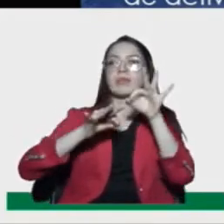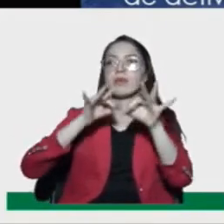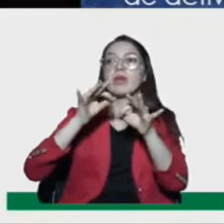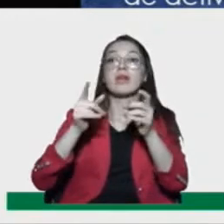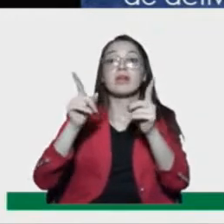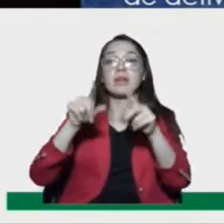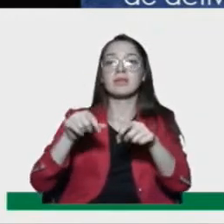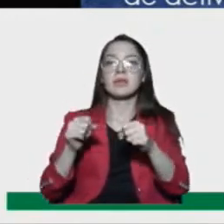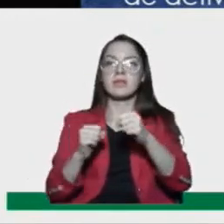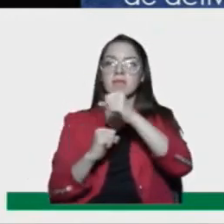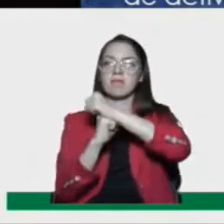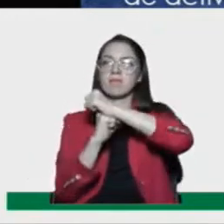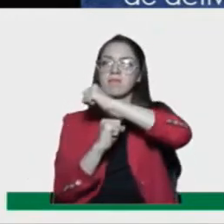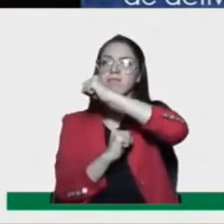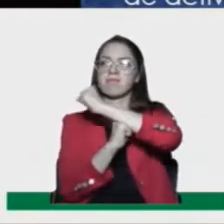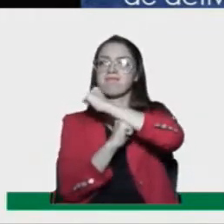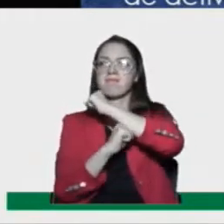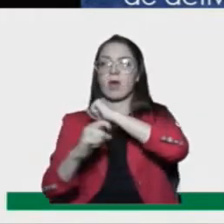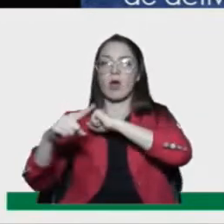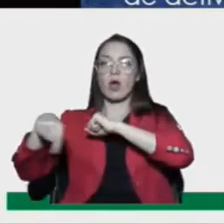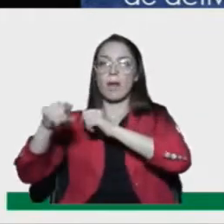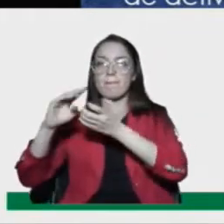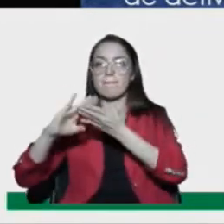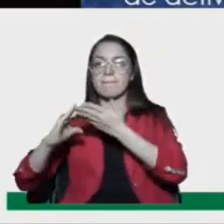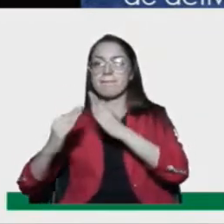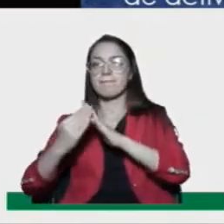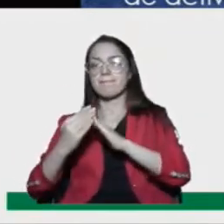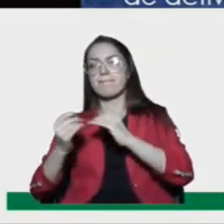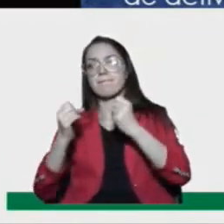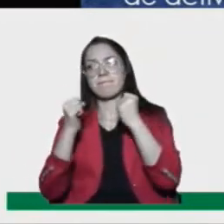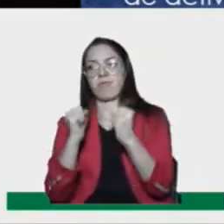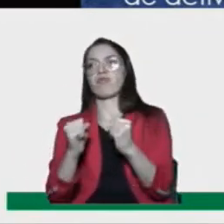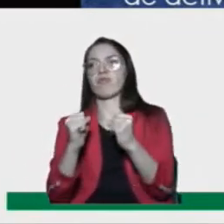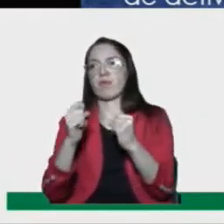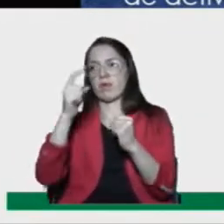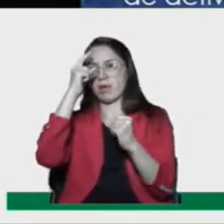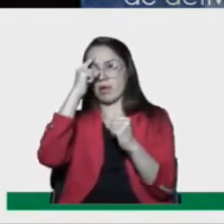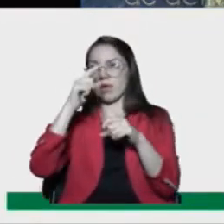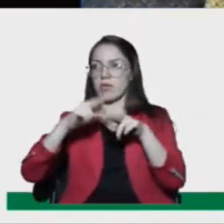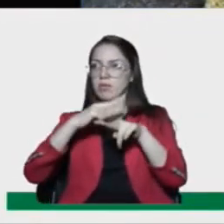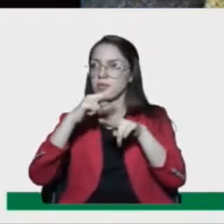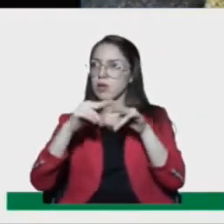sustentable y la conservación del patrimonio natural